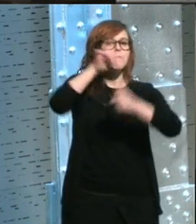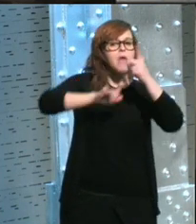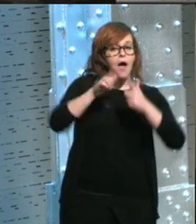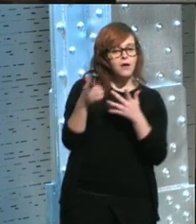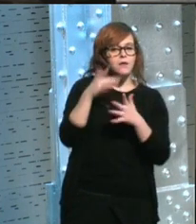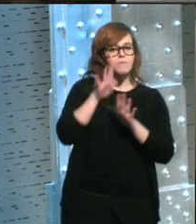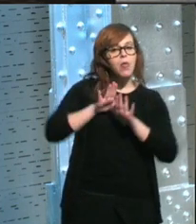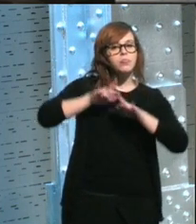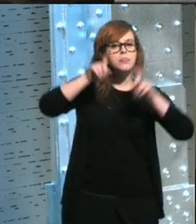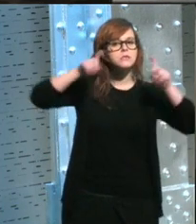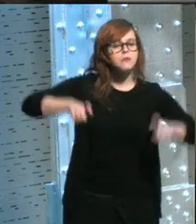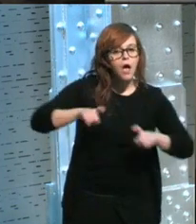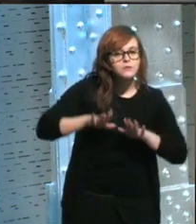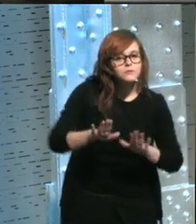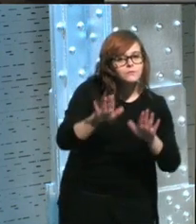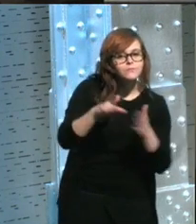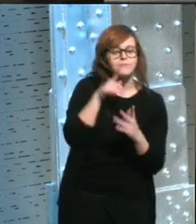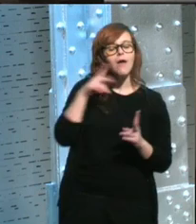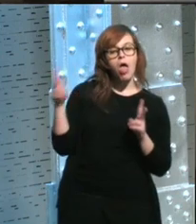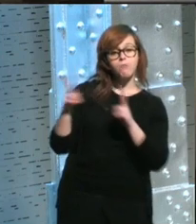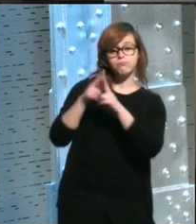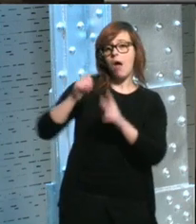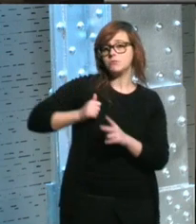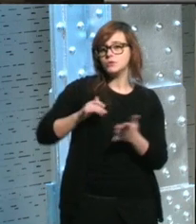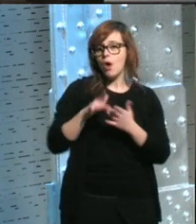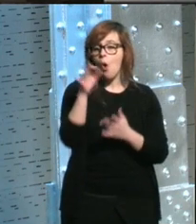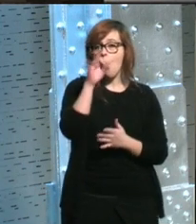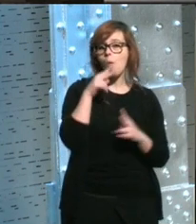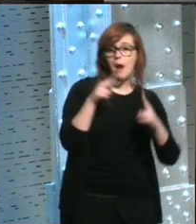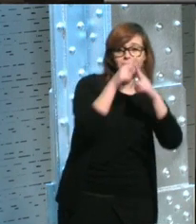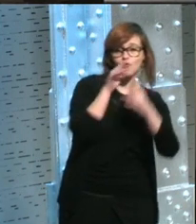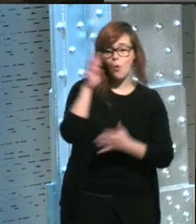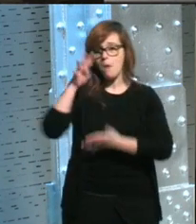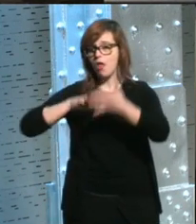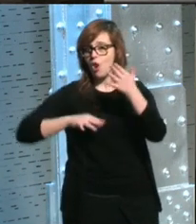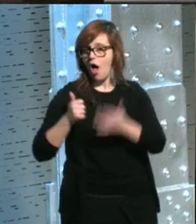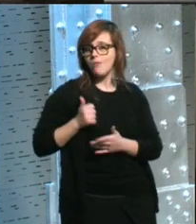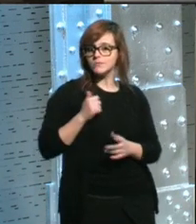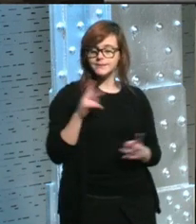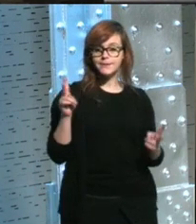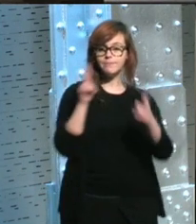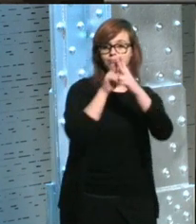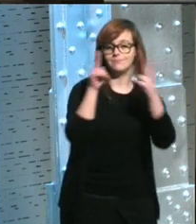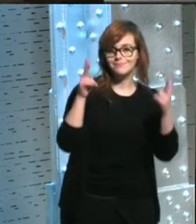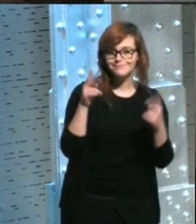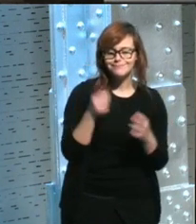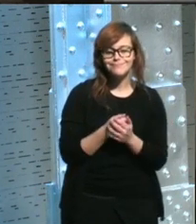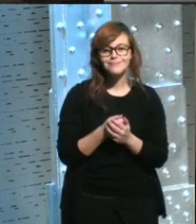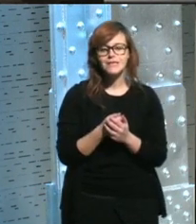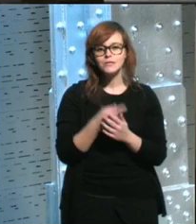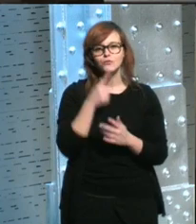varias veces, a veces con días de trabajo, tanto en París como en Barcelona, es un